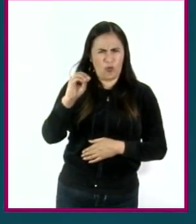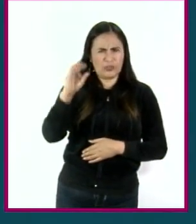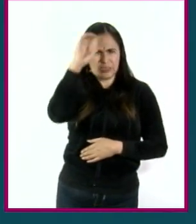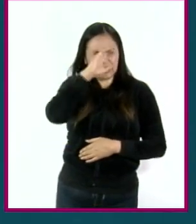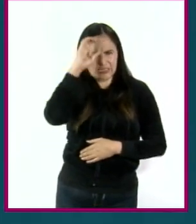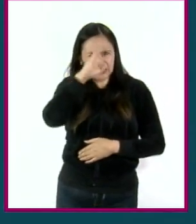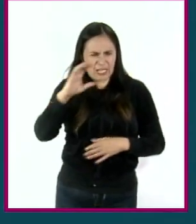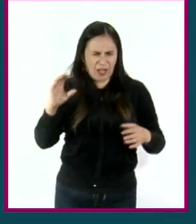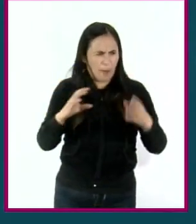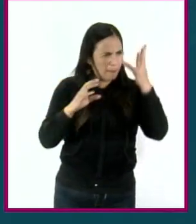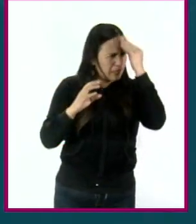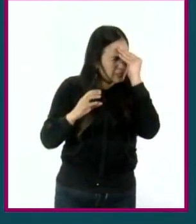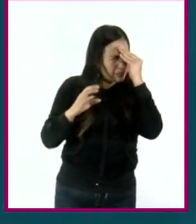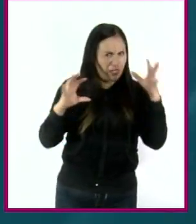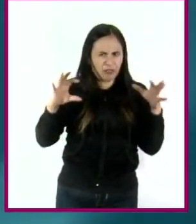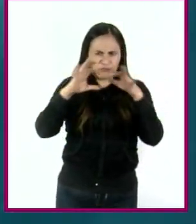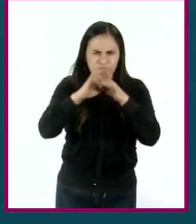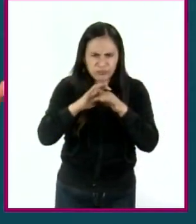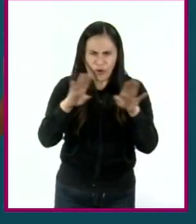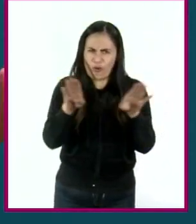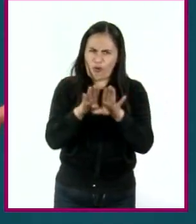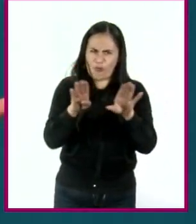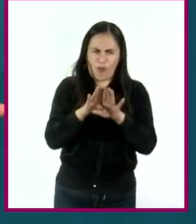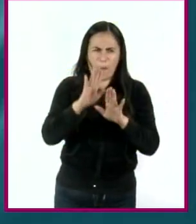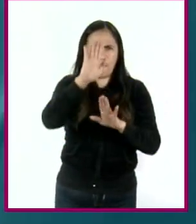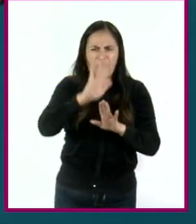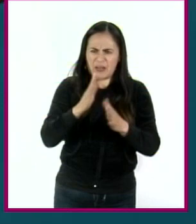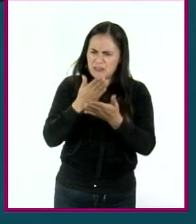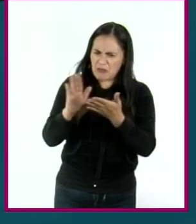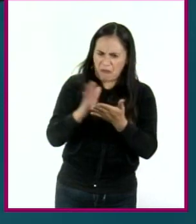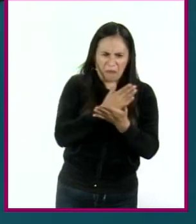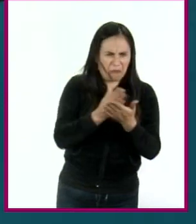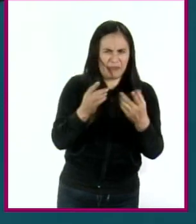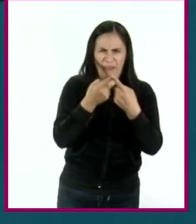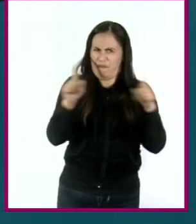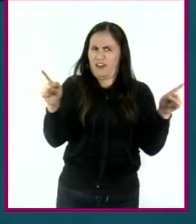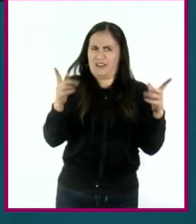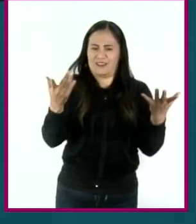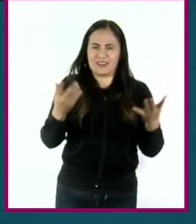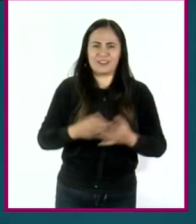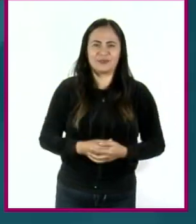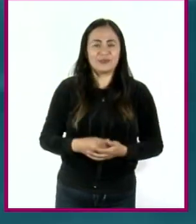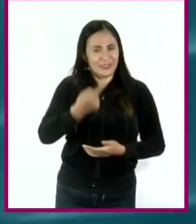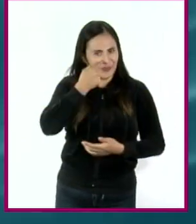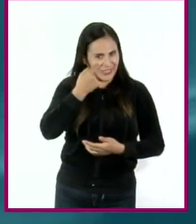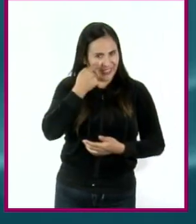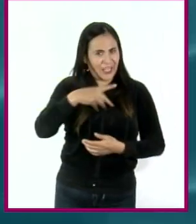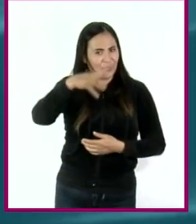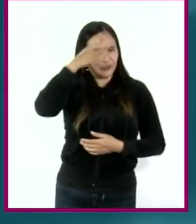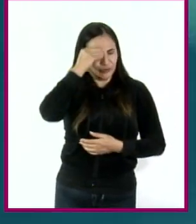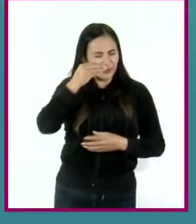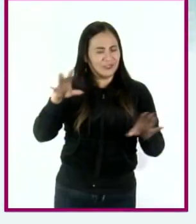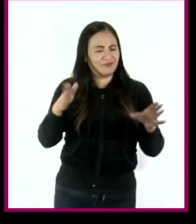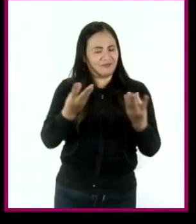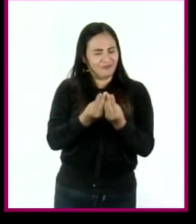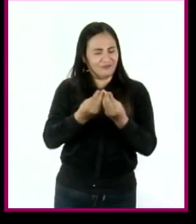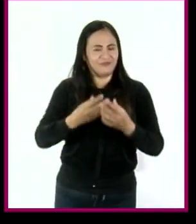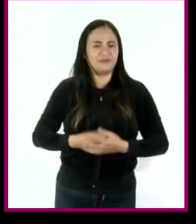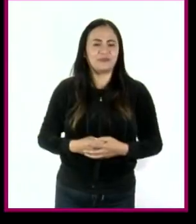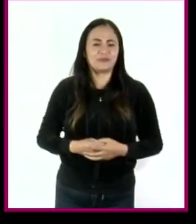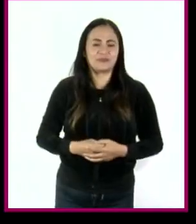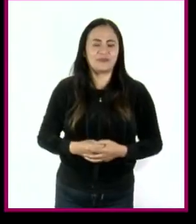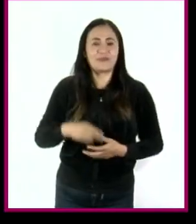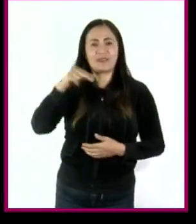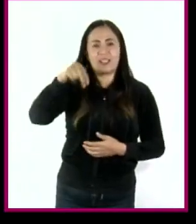con el aprendizaje? Parecen dos cosas muy pero muy distintas, Mati. ¿Cómo ves? Si lo descubrimos juntos.